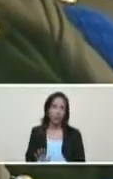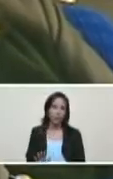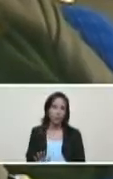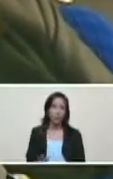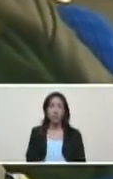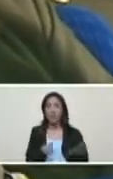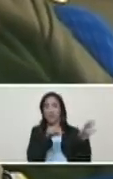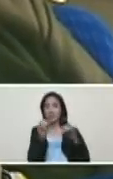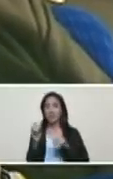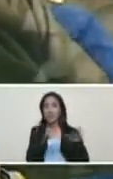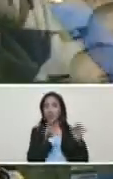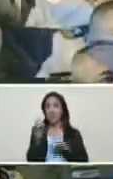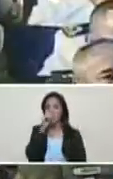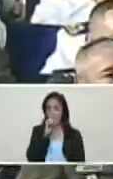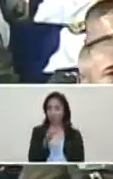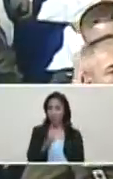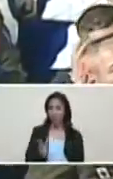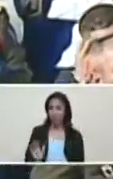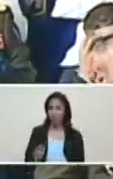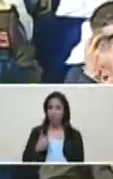sesentones, setentones y ochentones,